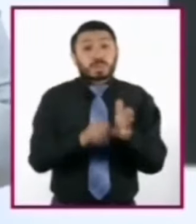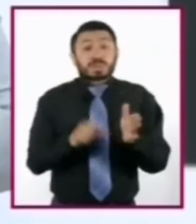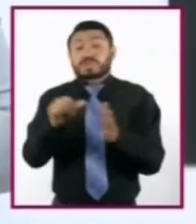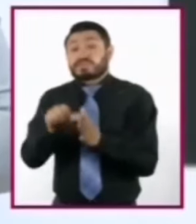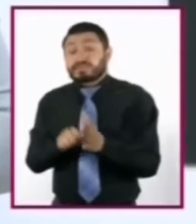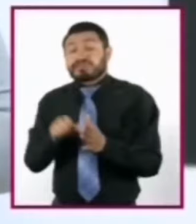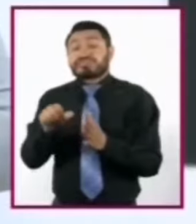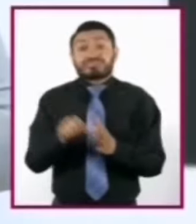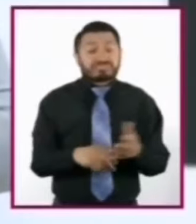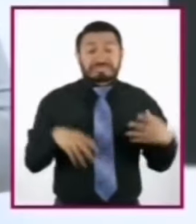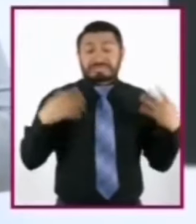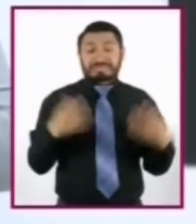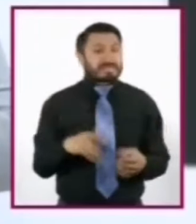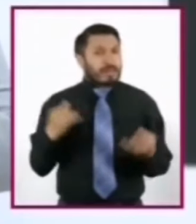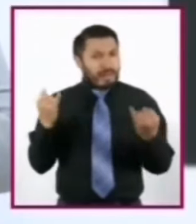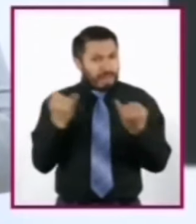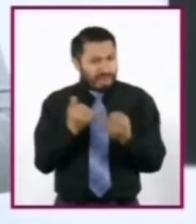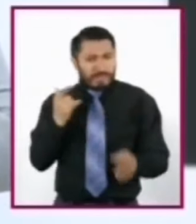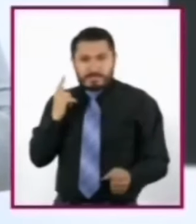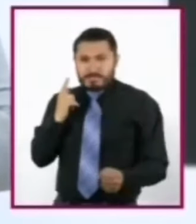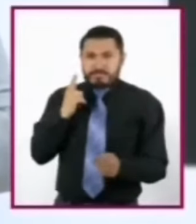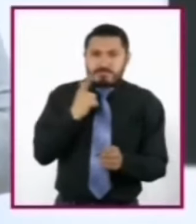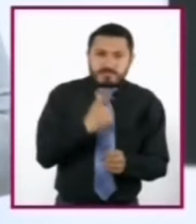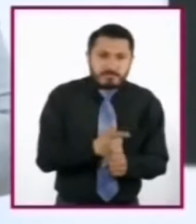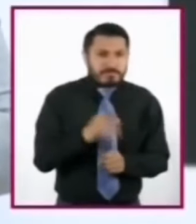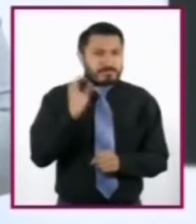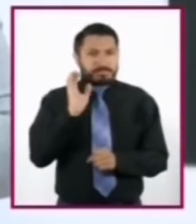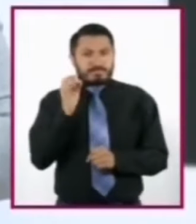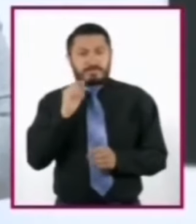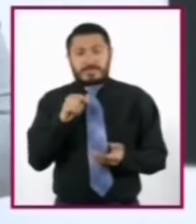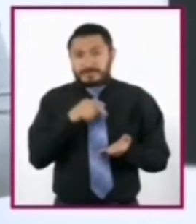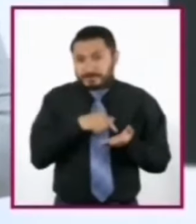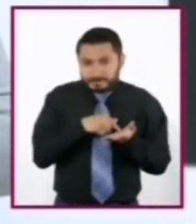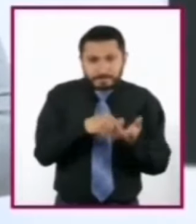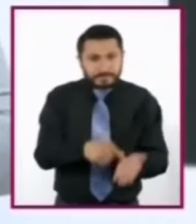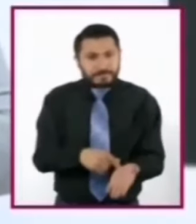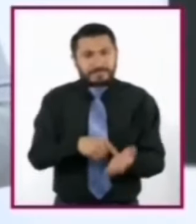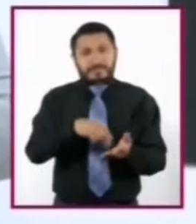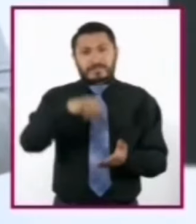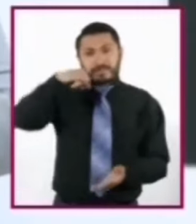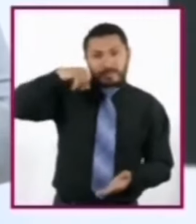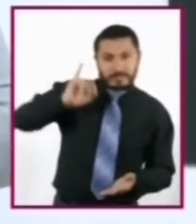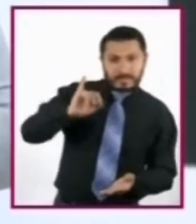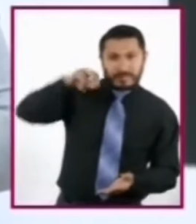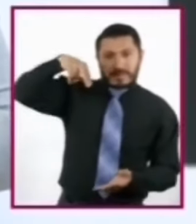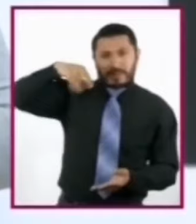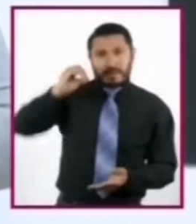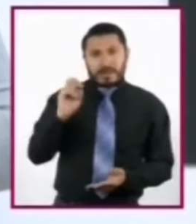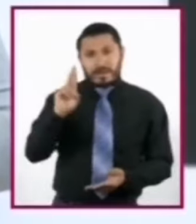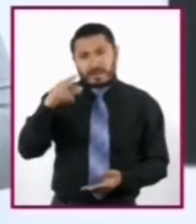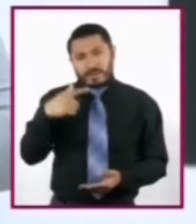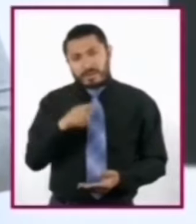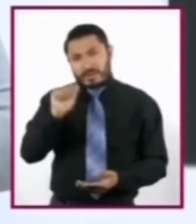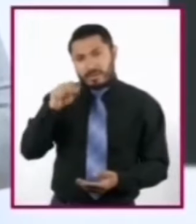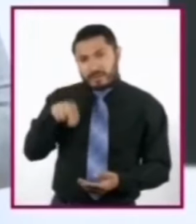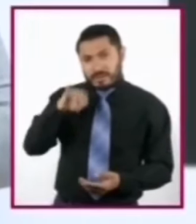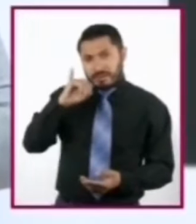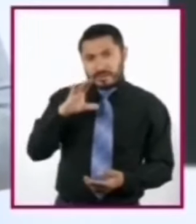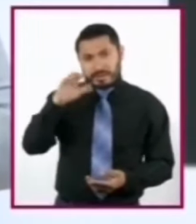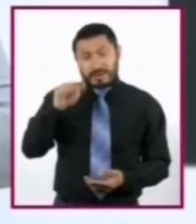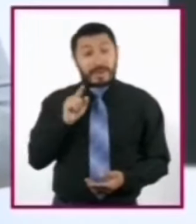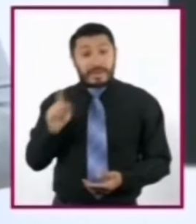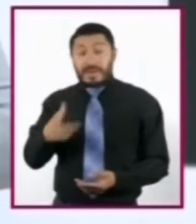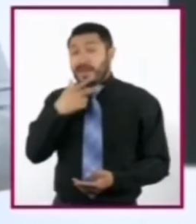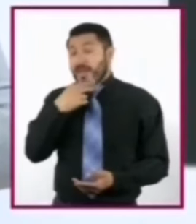Además, también lo pudo percibir cuando se trataba de una muestra inorgánica. A pesar de que Robert Brown fue